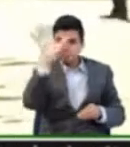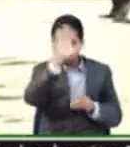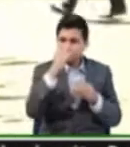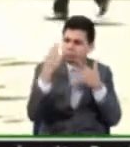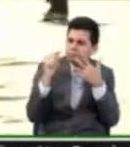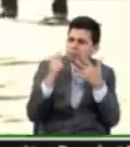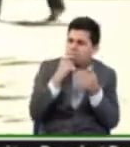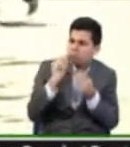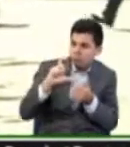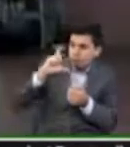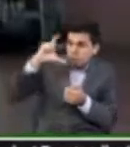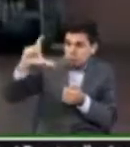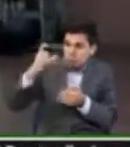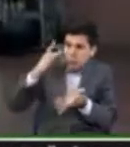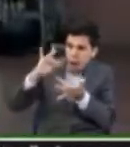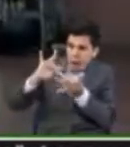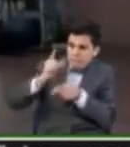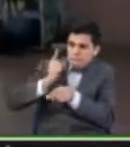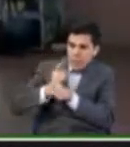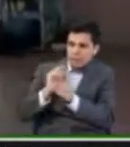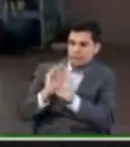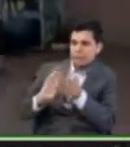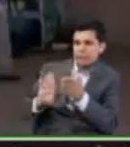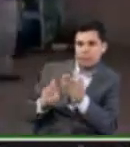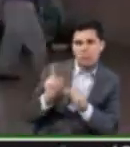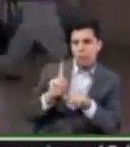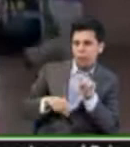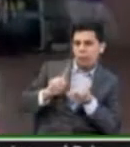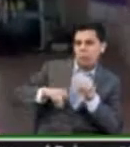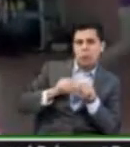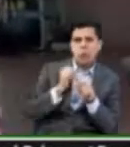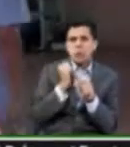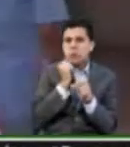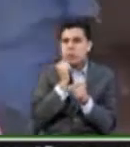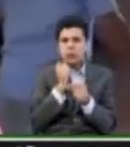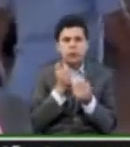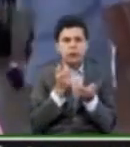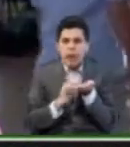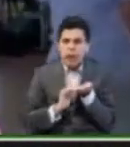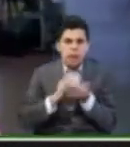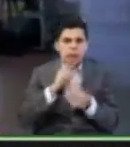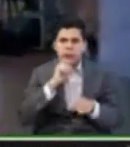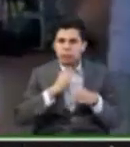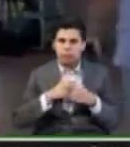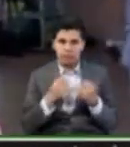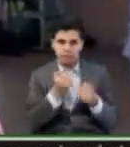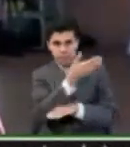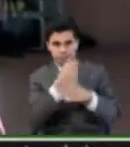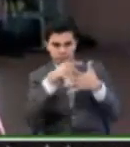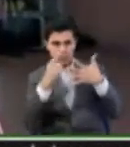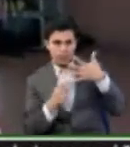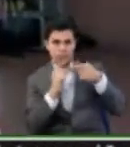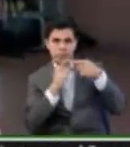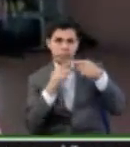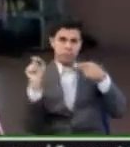es nivelación salarial. El pliego de peticiones tiene 5 puntos. Nivelación salarial, jornada única,